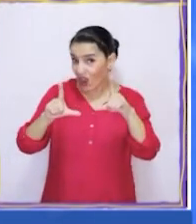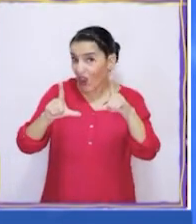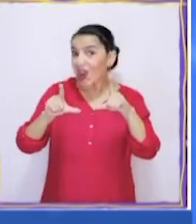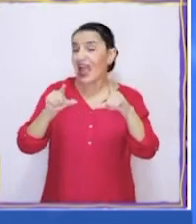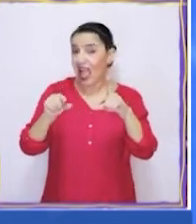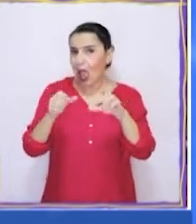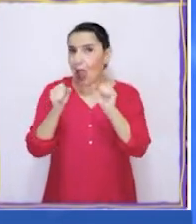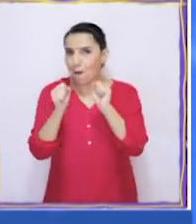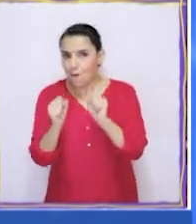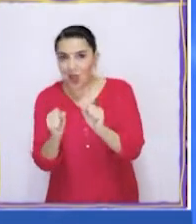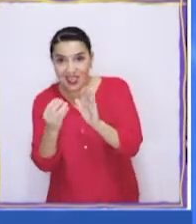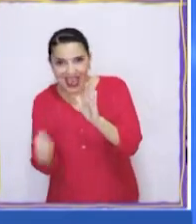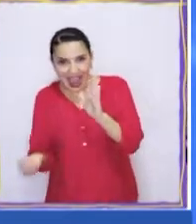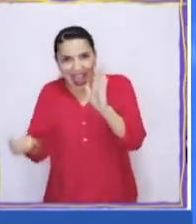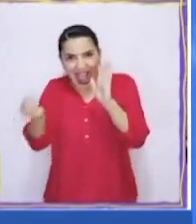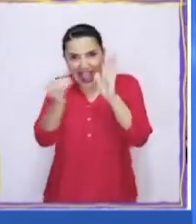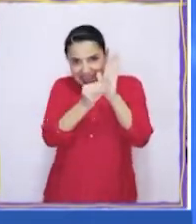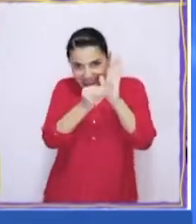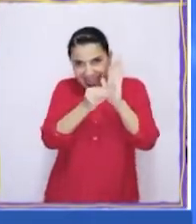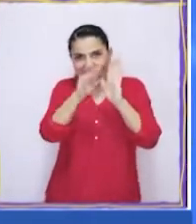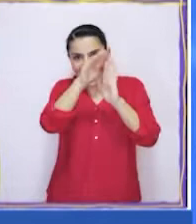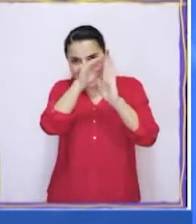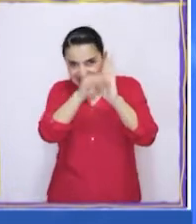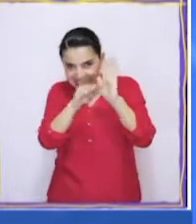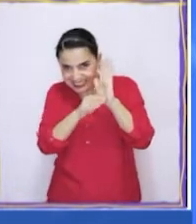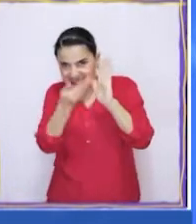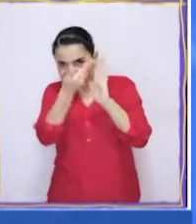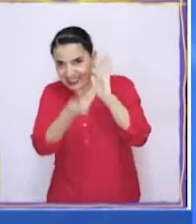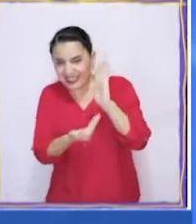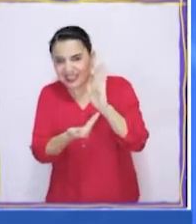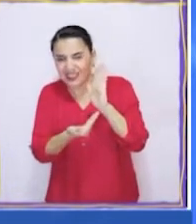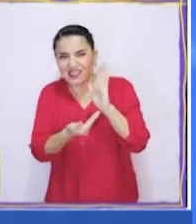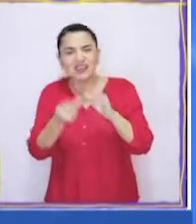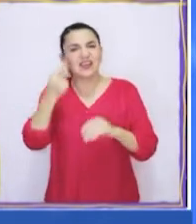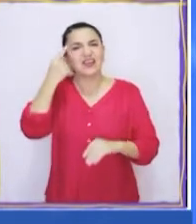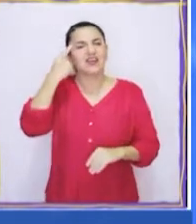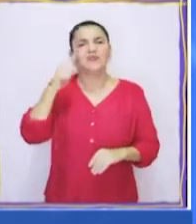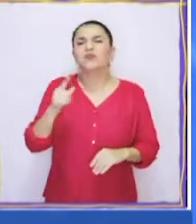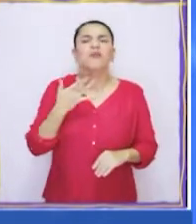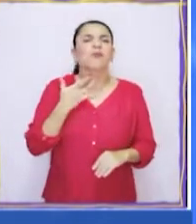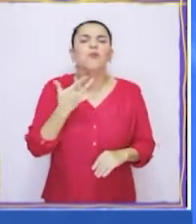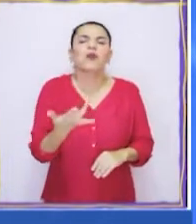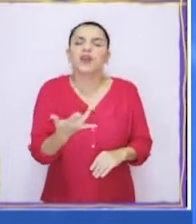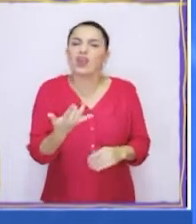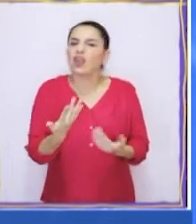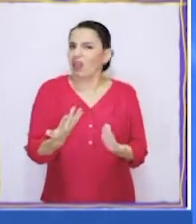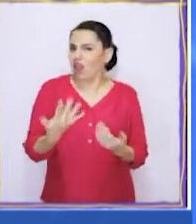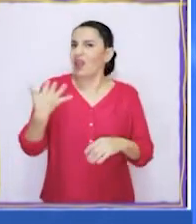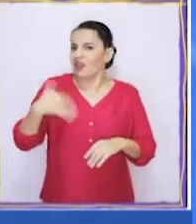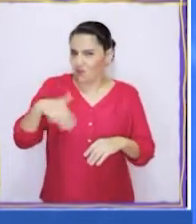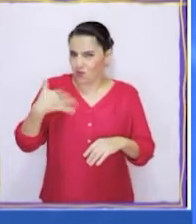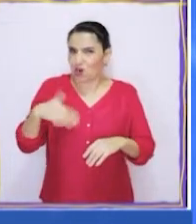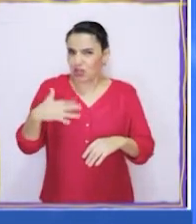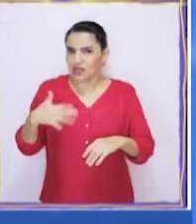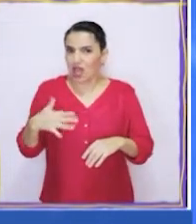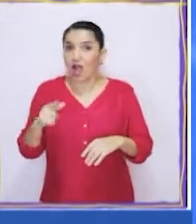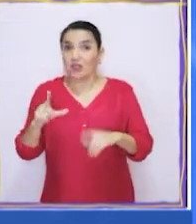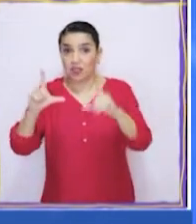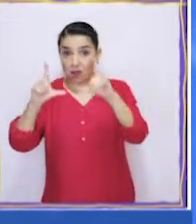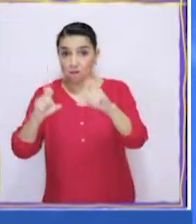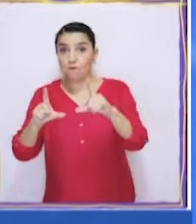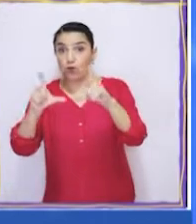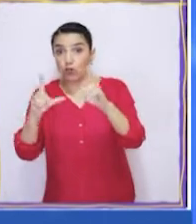para poder agregarla en nuestra receta pero porque creen que es importante